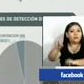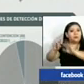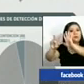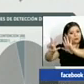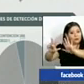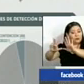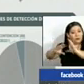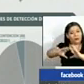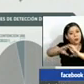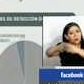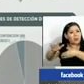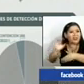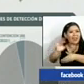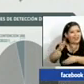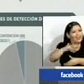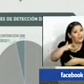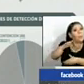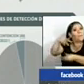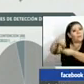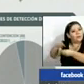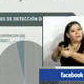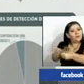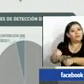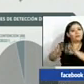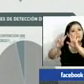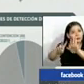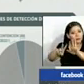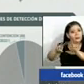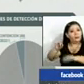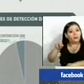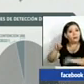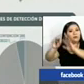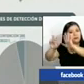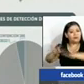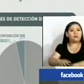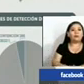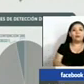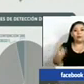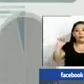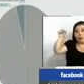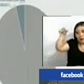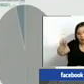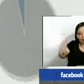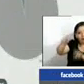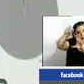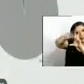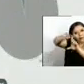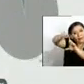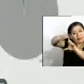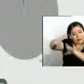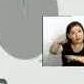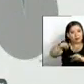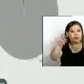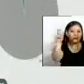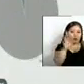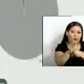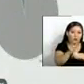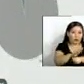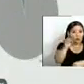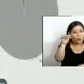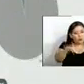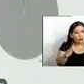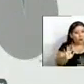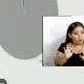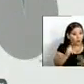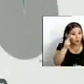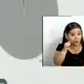618 y asintomáticos son 718. Estas son las cifras en cuanto al COVID-19. Así cerramos por lo